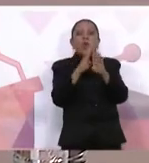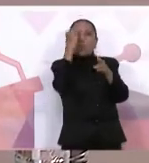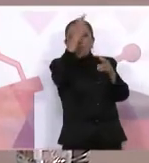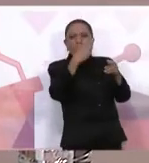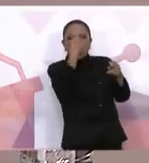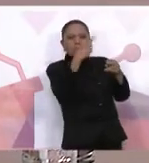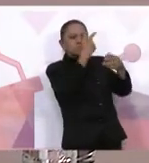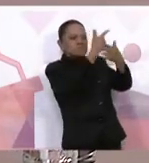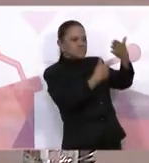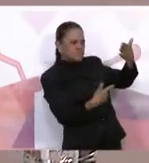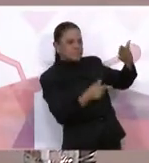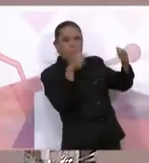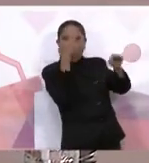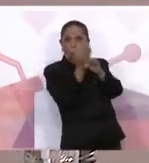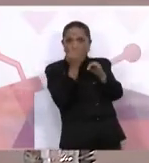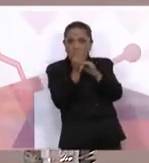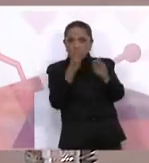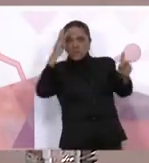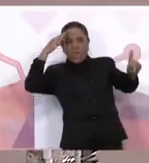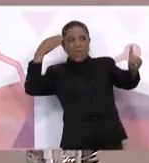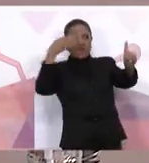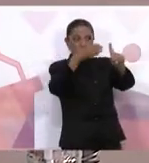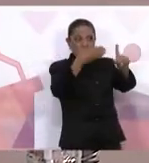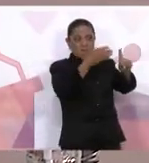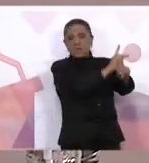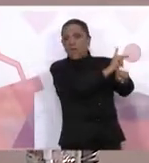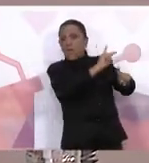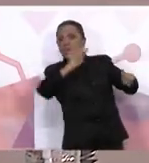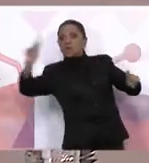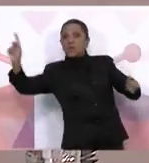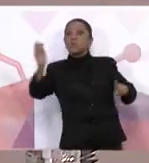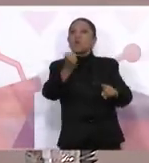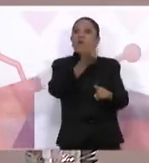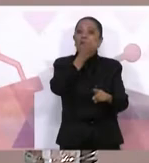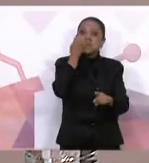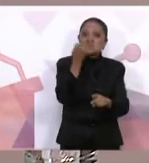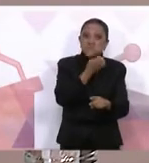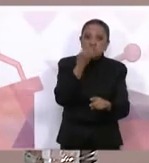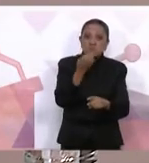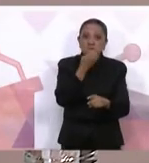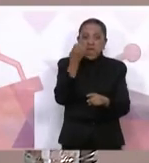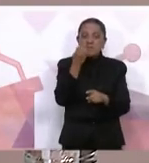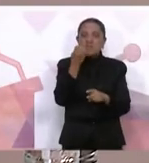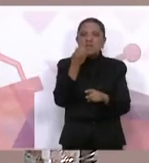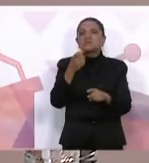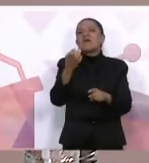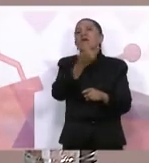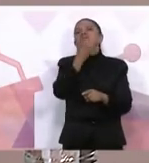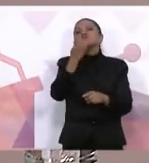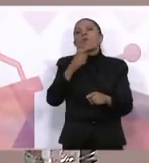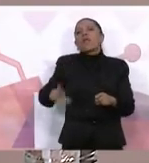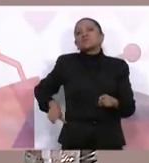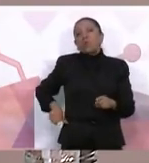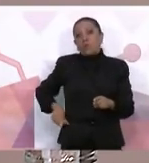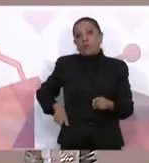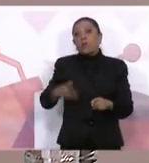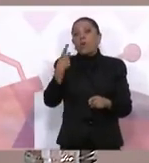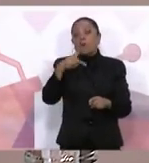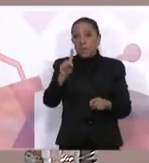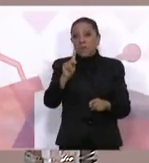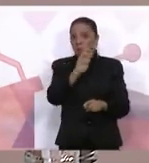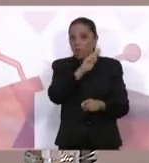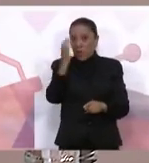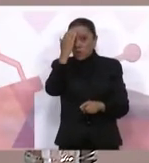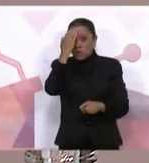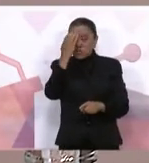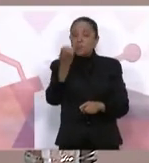enfocado a darlo a estudiantes de escuelas públicas pero también reconocemos que en la escuela privada hay muchos jóvenes que van